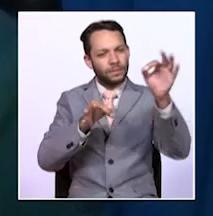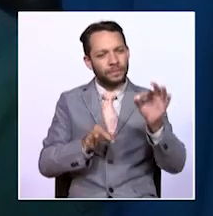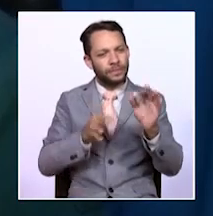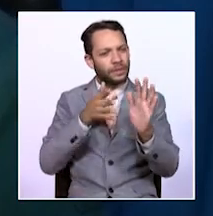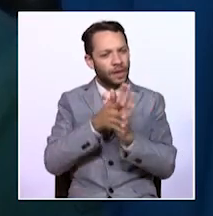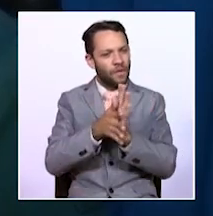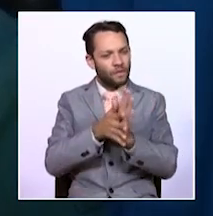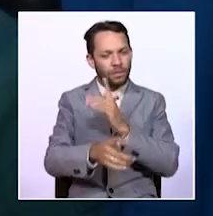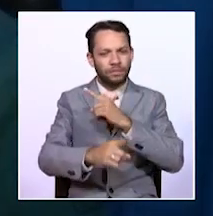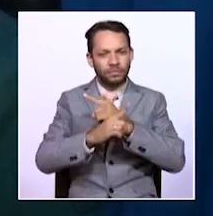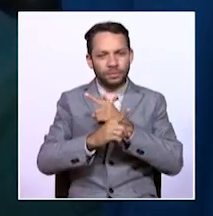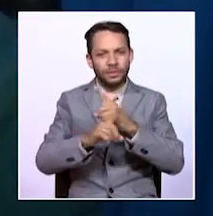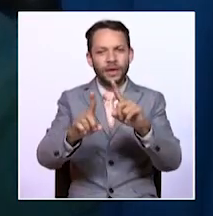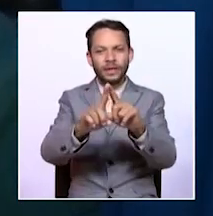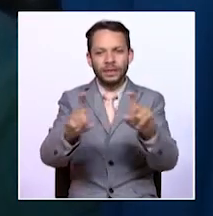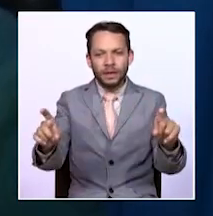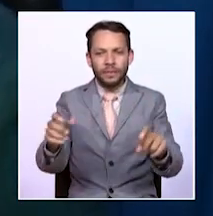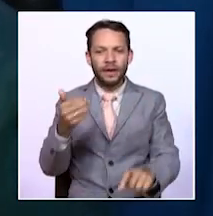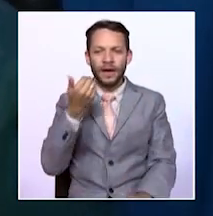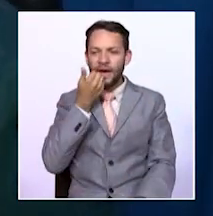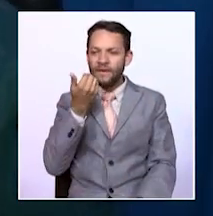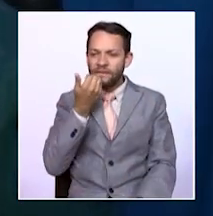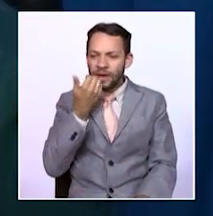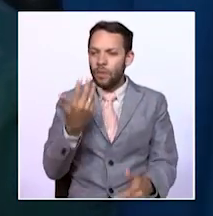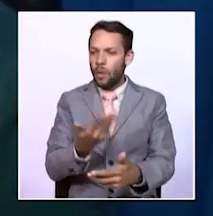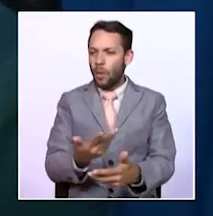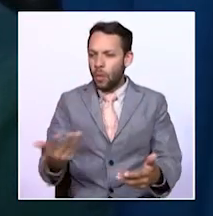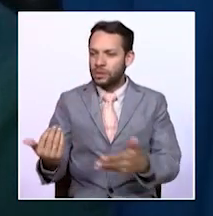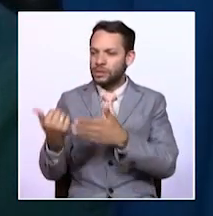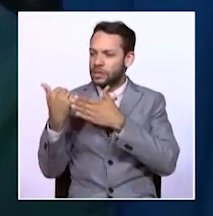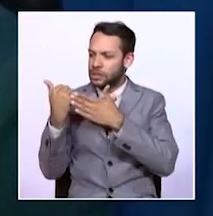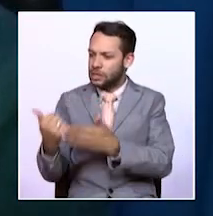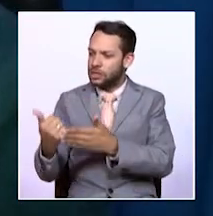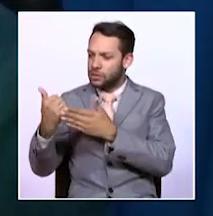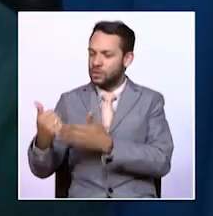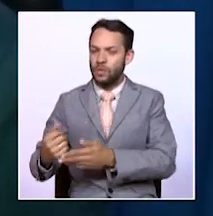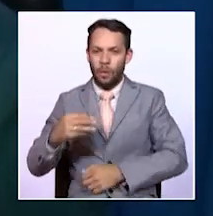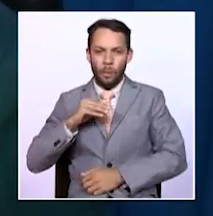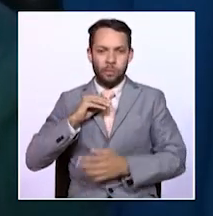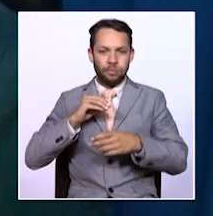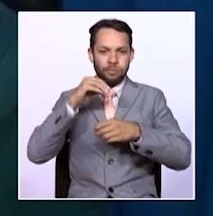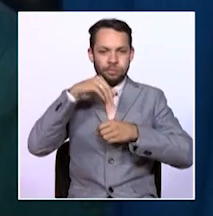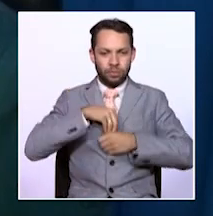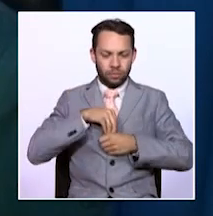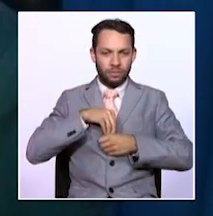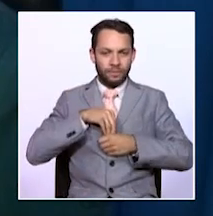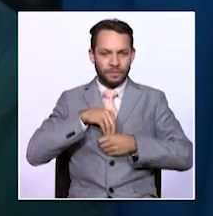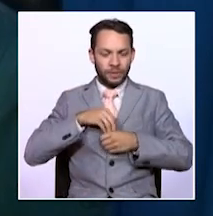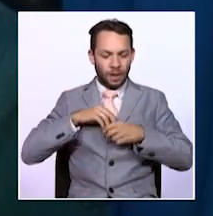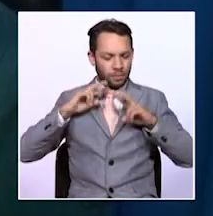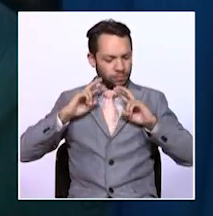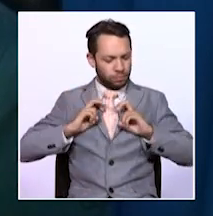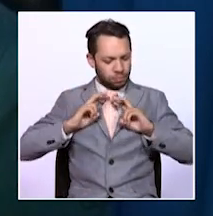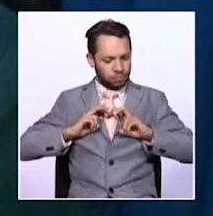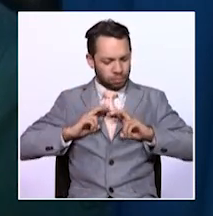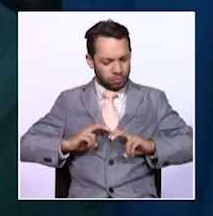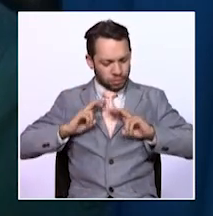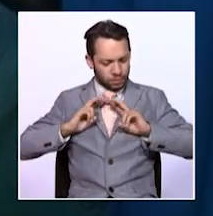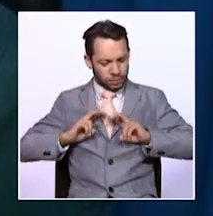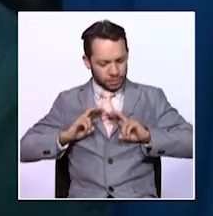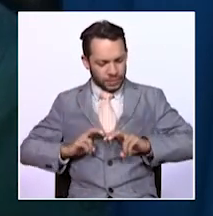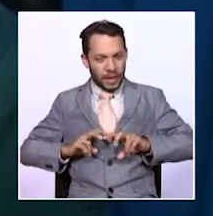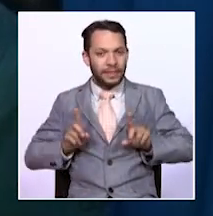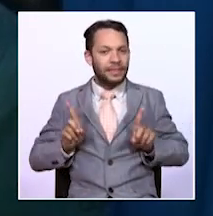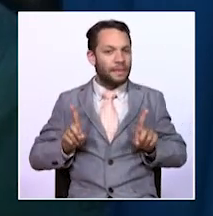de lo que se trata, de la manifestación que tiene la enfermedad internamente. Pues debe ser también de